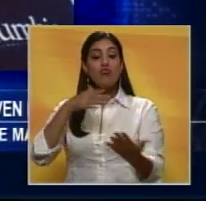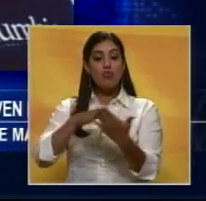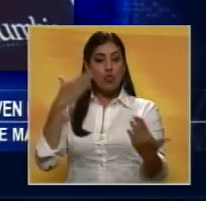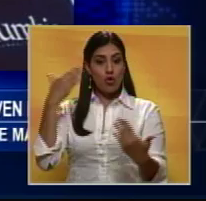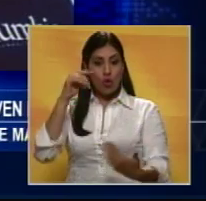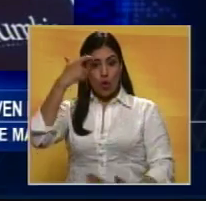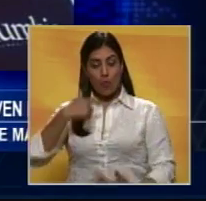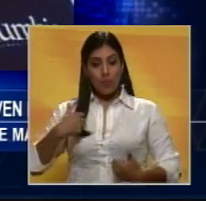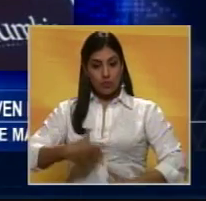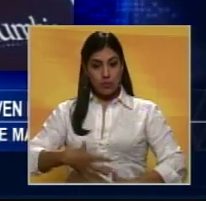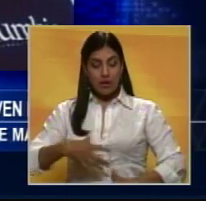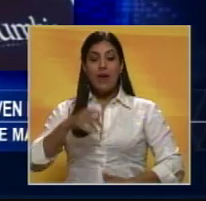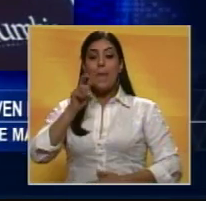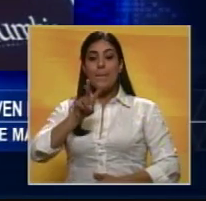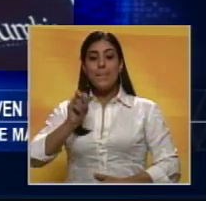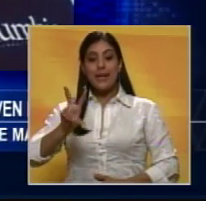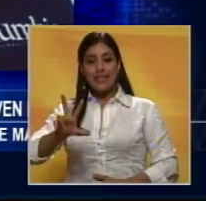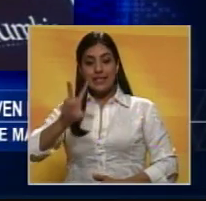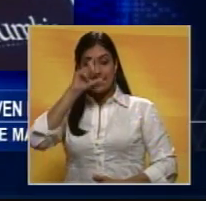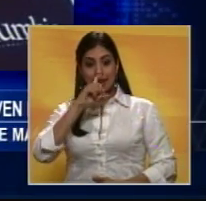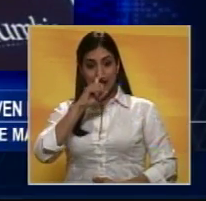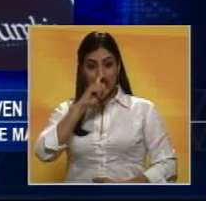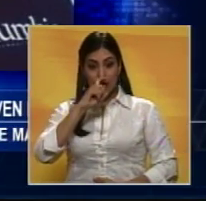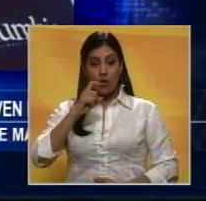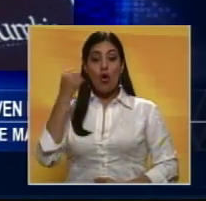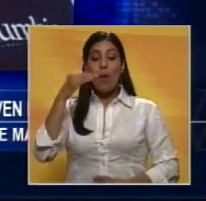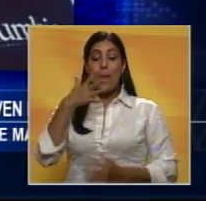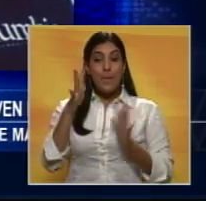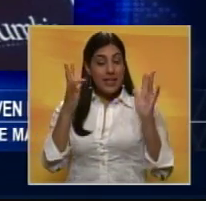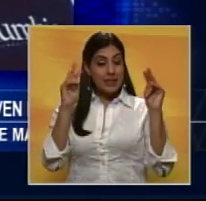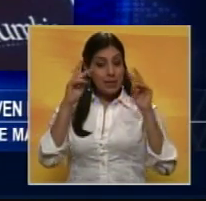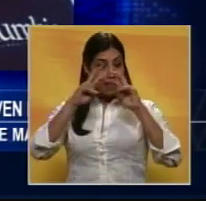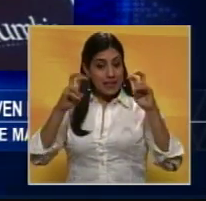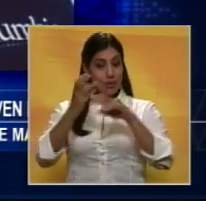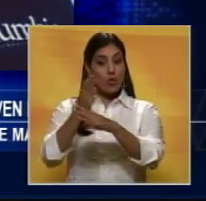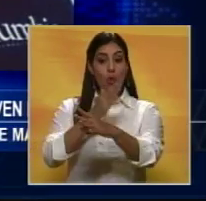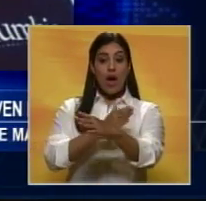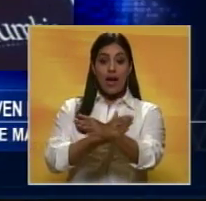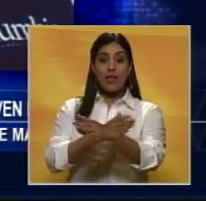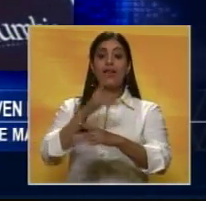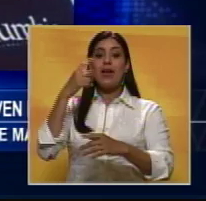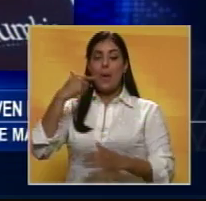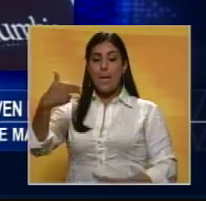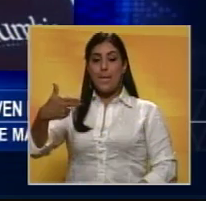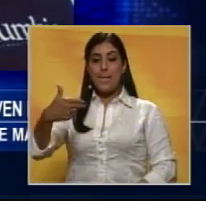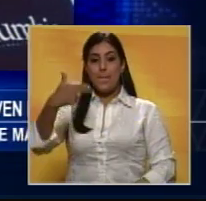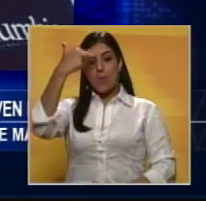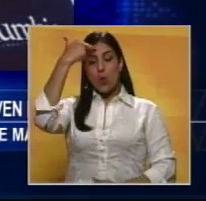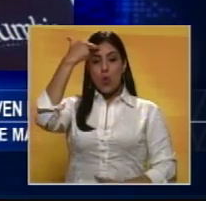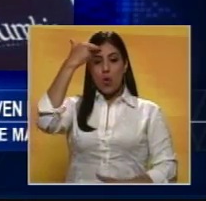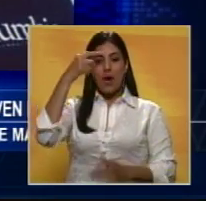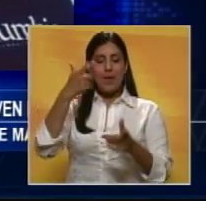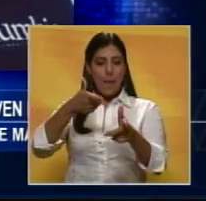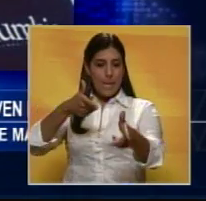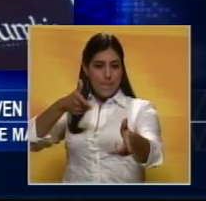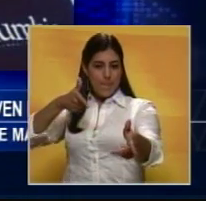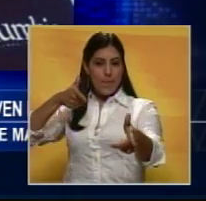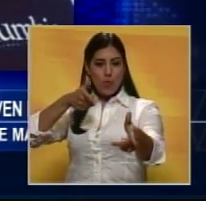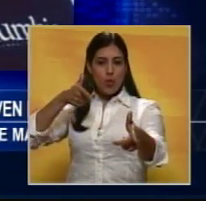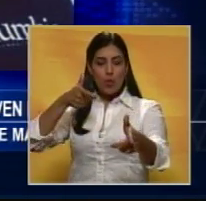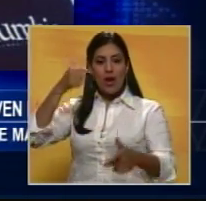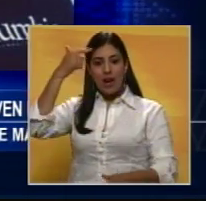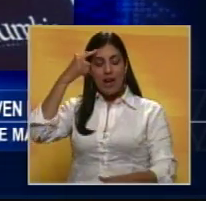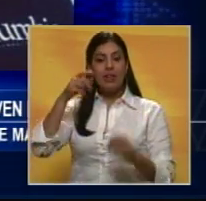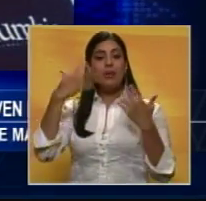fue Orlando Johan Joseph Medina, de 23 años, quien, según la investigación preliminar, recibió un disparo en la cabeza con una escopeta durante